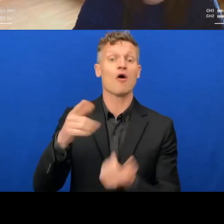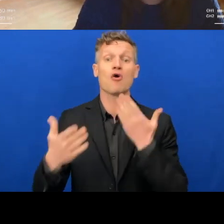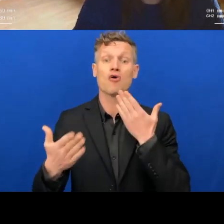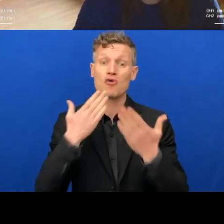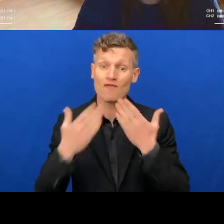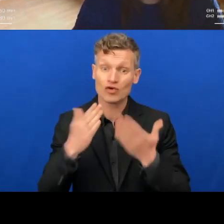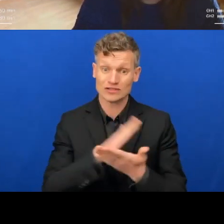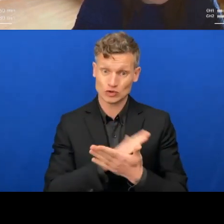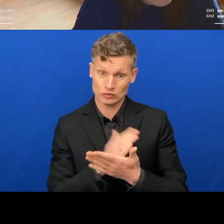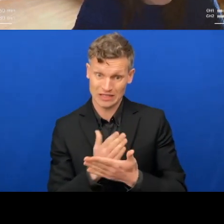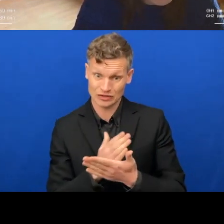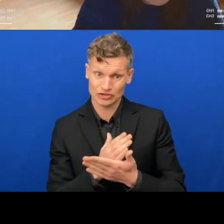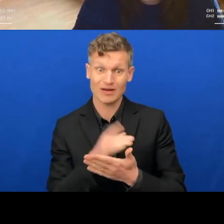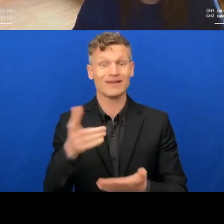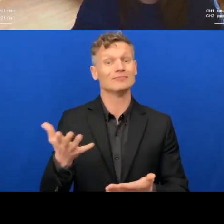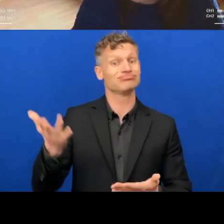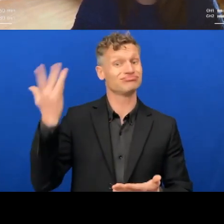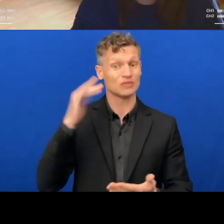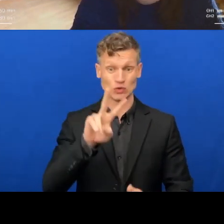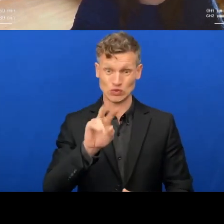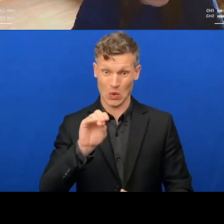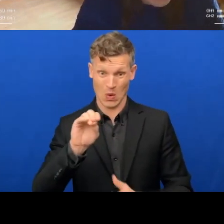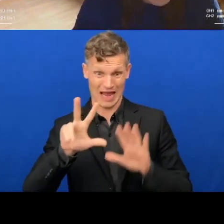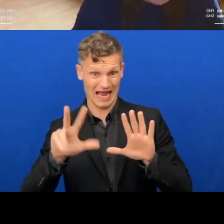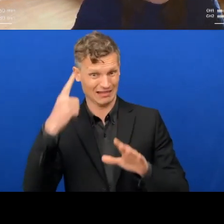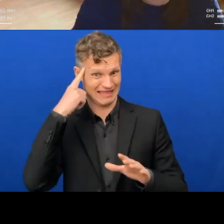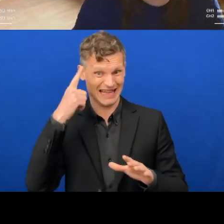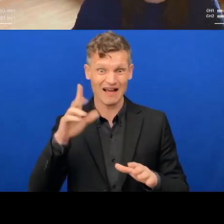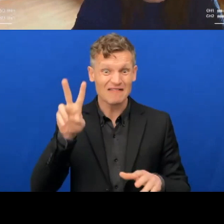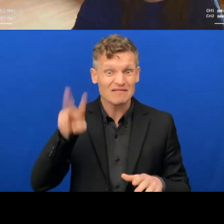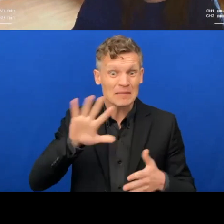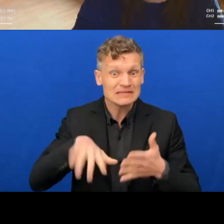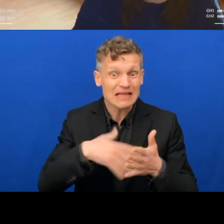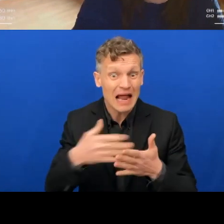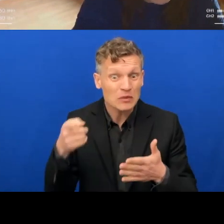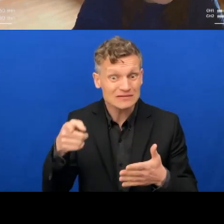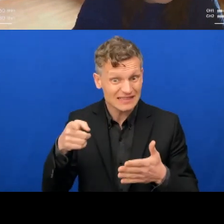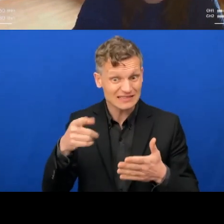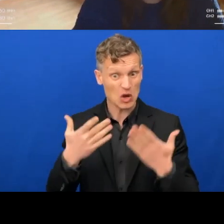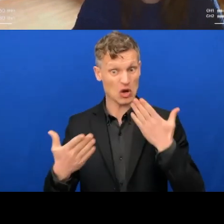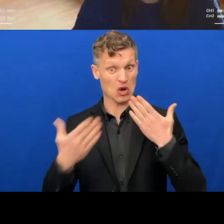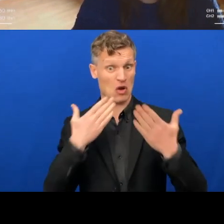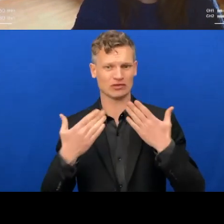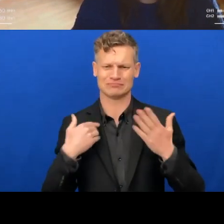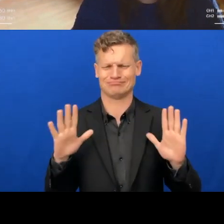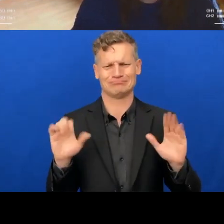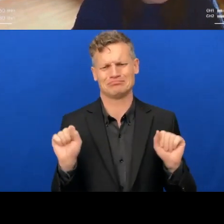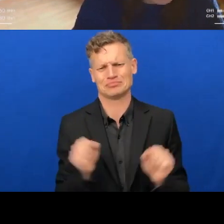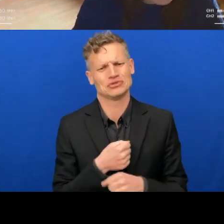en interpretación de conferencias, pero en aquel entonces no se tenía la intención de integrar la lengua de